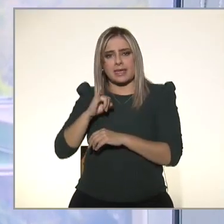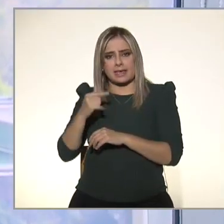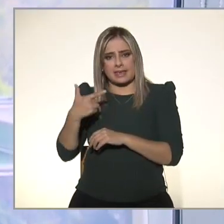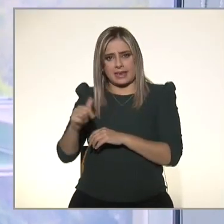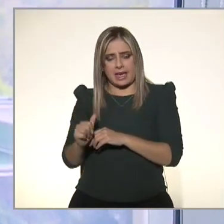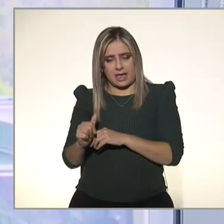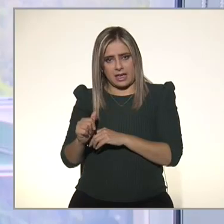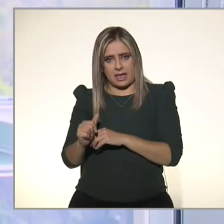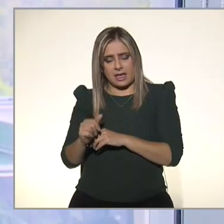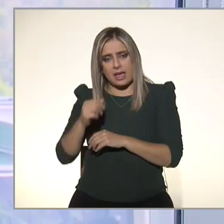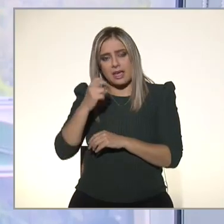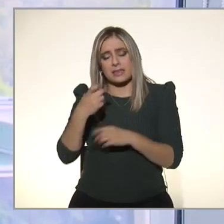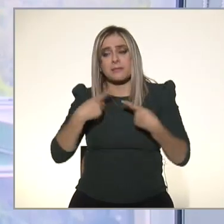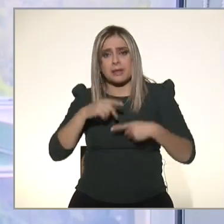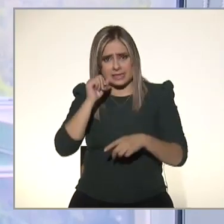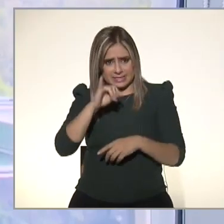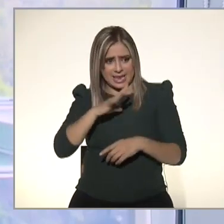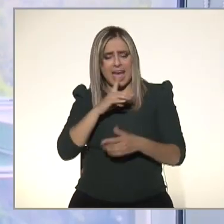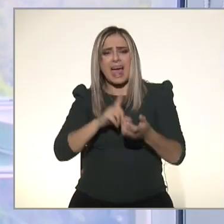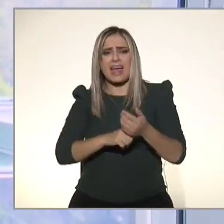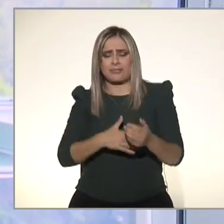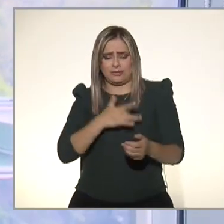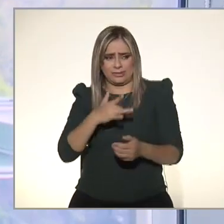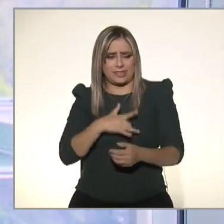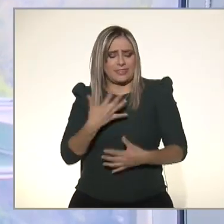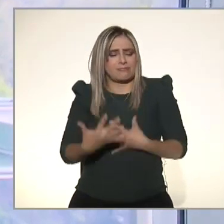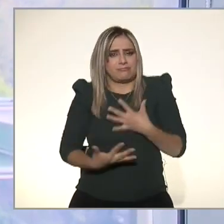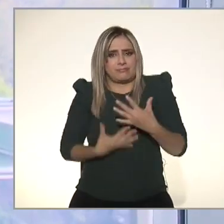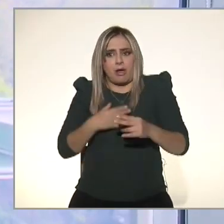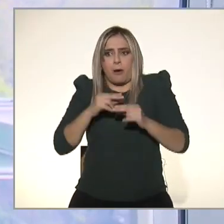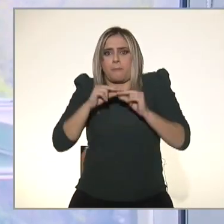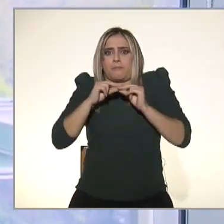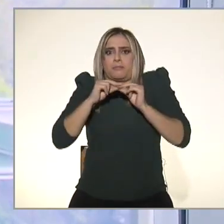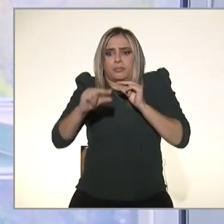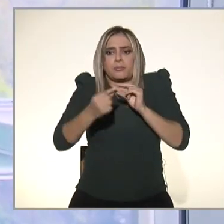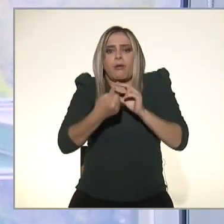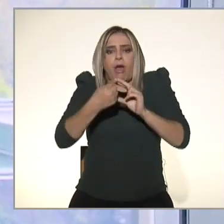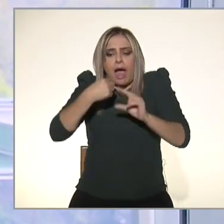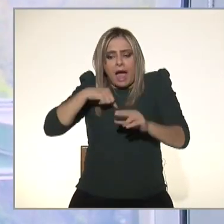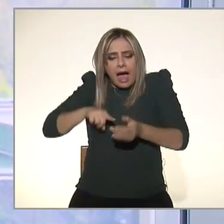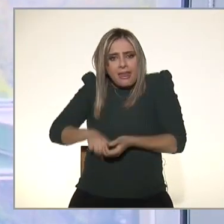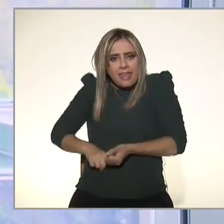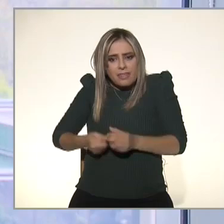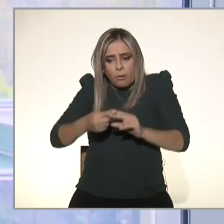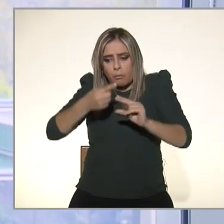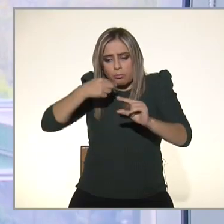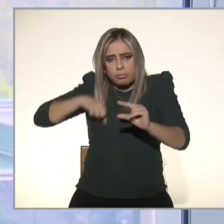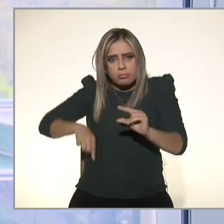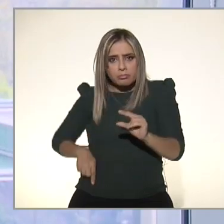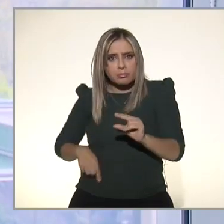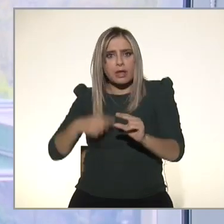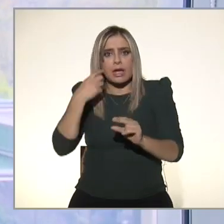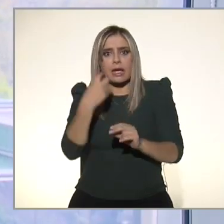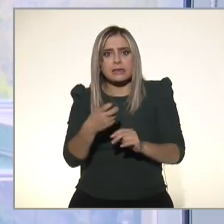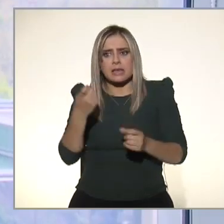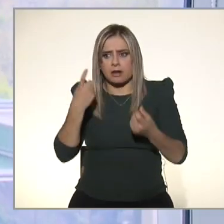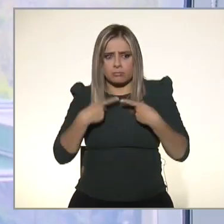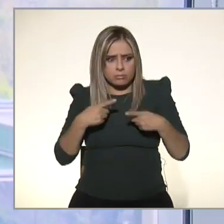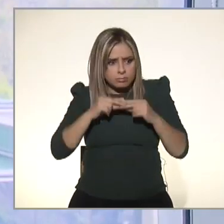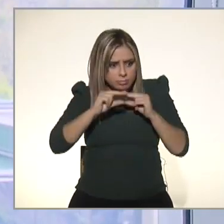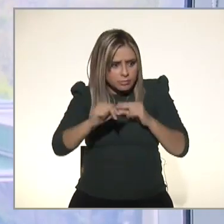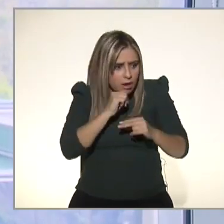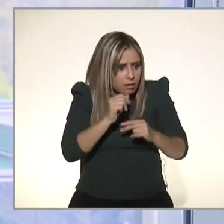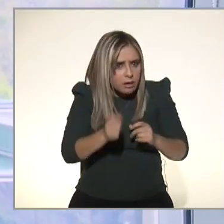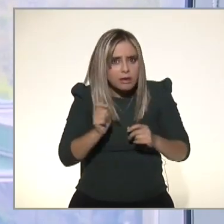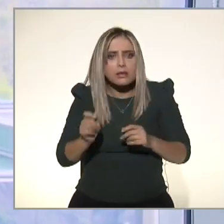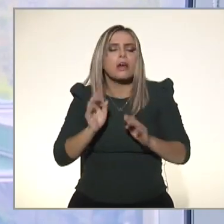persona tiene orgasmo, pero no ve que salga semen, entonces a veces se asustan. Entonces, esto no es un problema, esto a veces puede ser por medicamentos